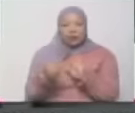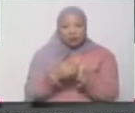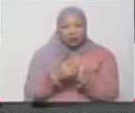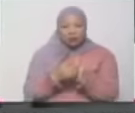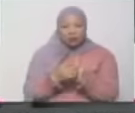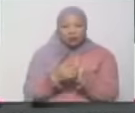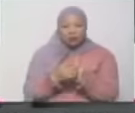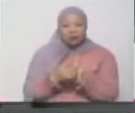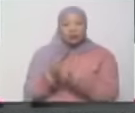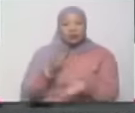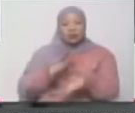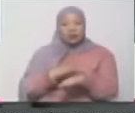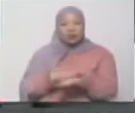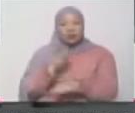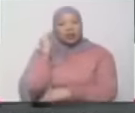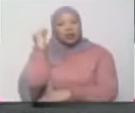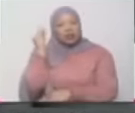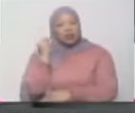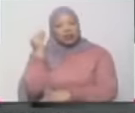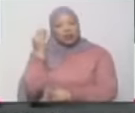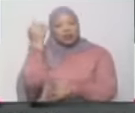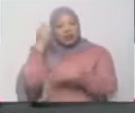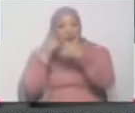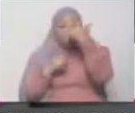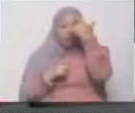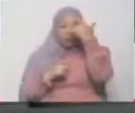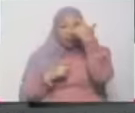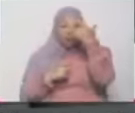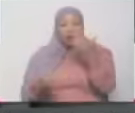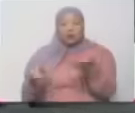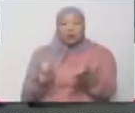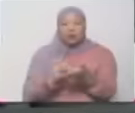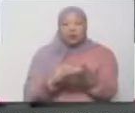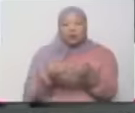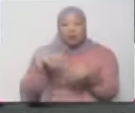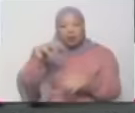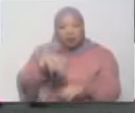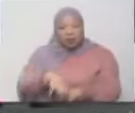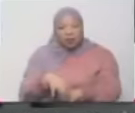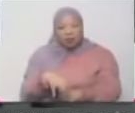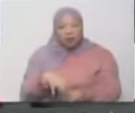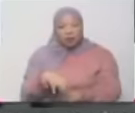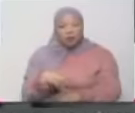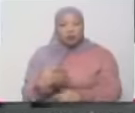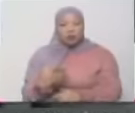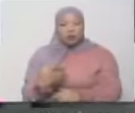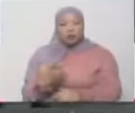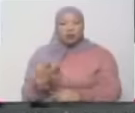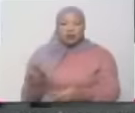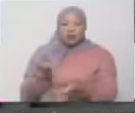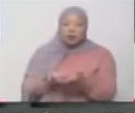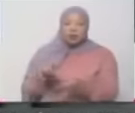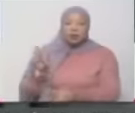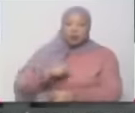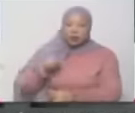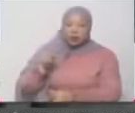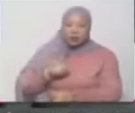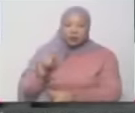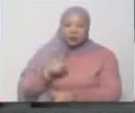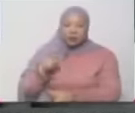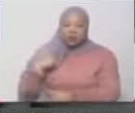Un llamado a la reflexión que nos hacía el comandante Chávez para repensar el Estado. Siempre nos insistía en la necesidad de